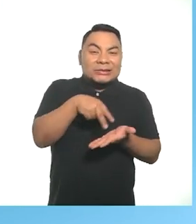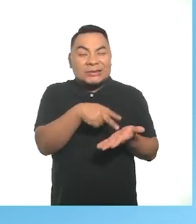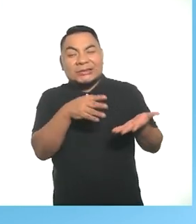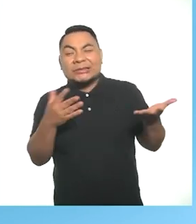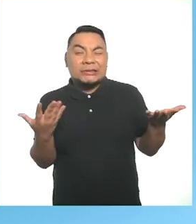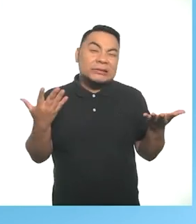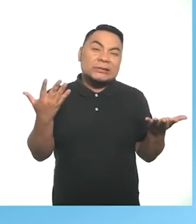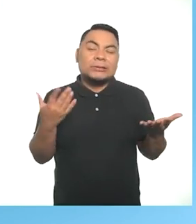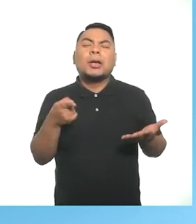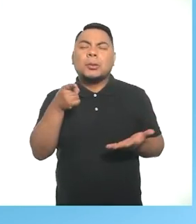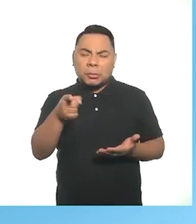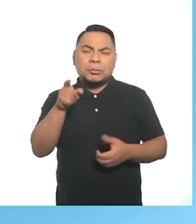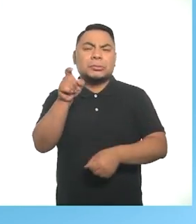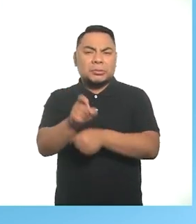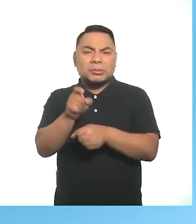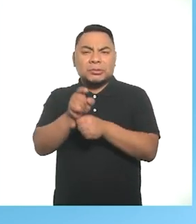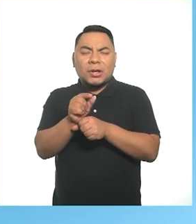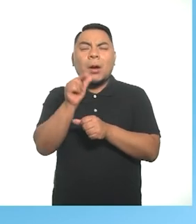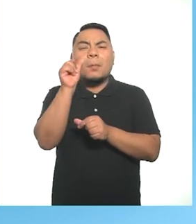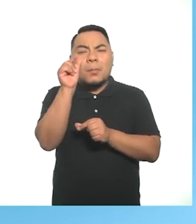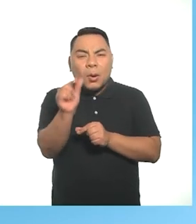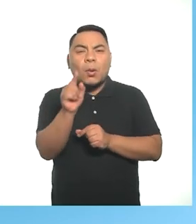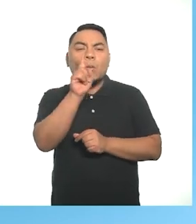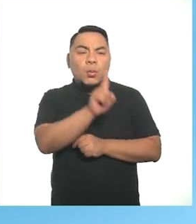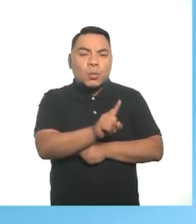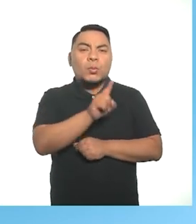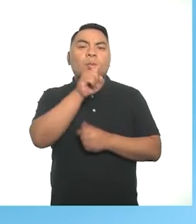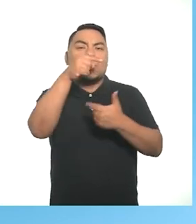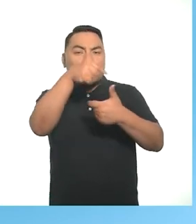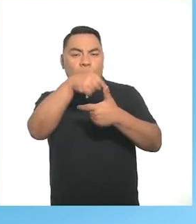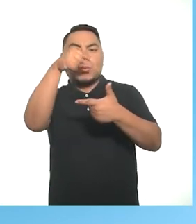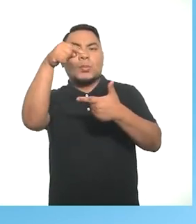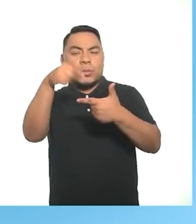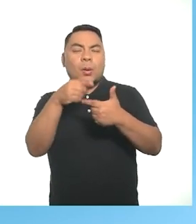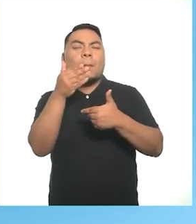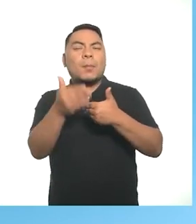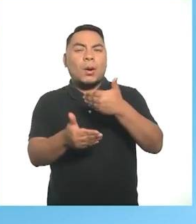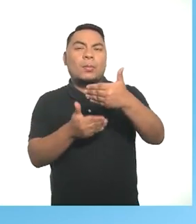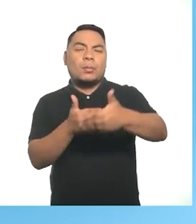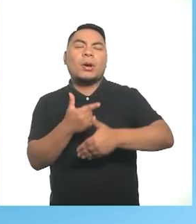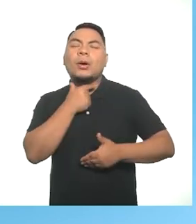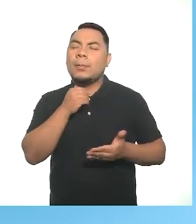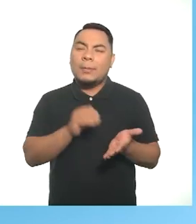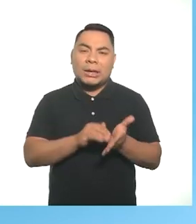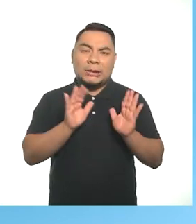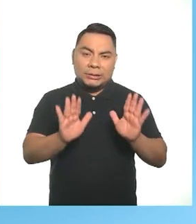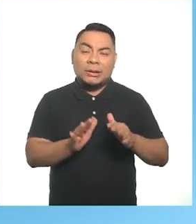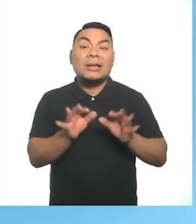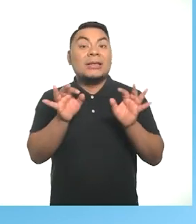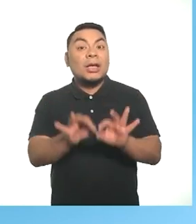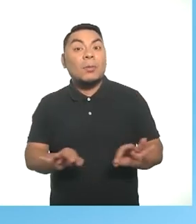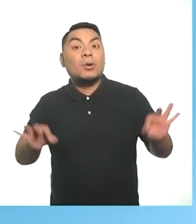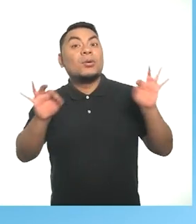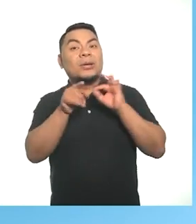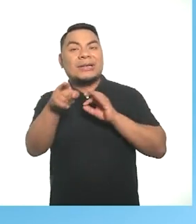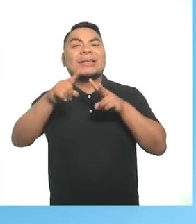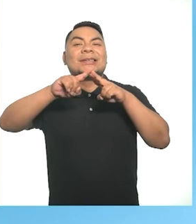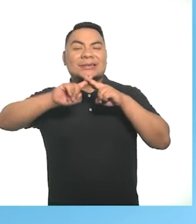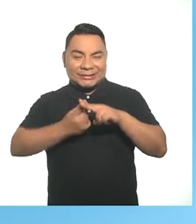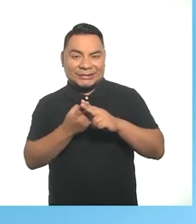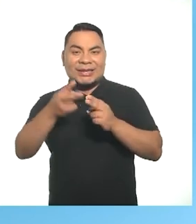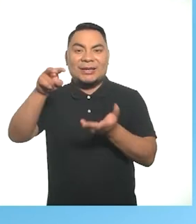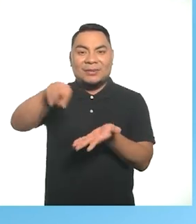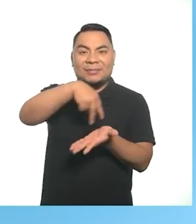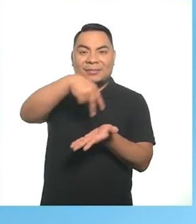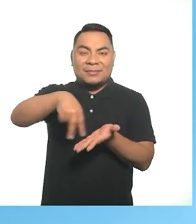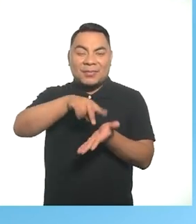pasos de baile, enséñenle uno a la vez, los que más le agraden. Lo importante es que se inicie